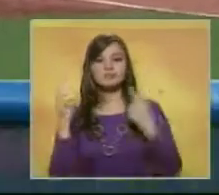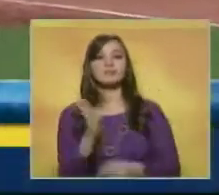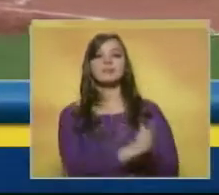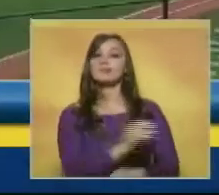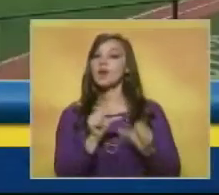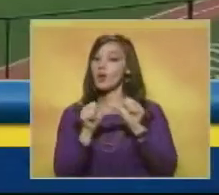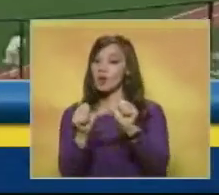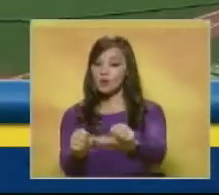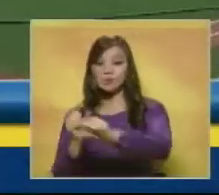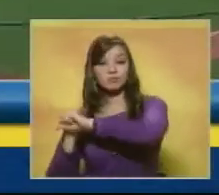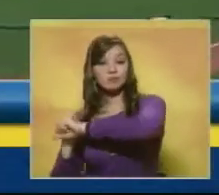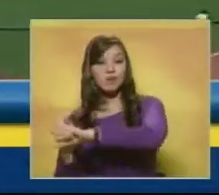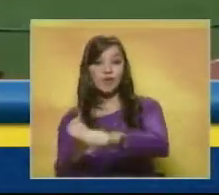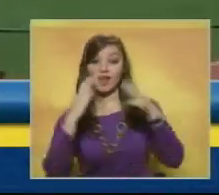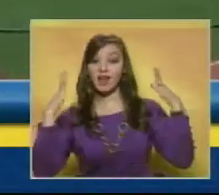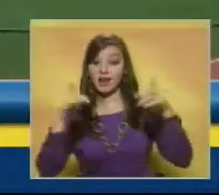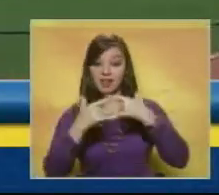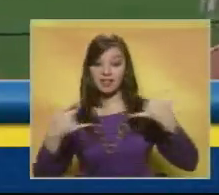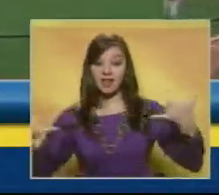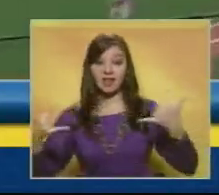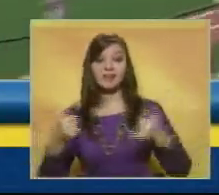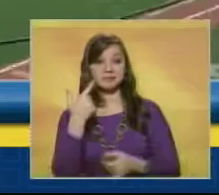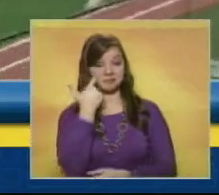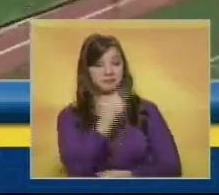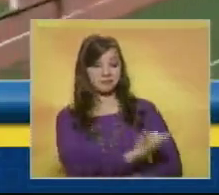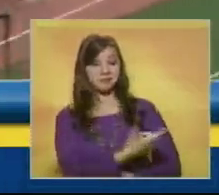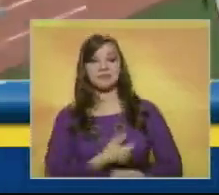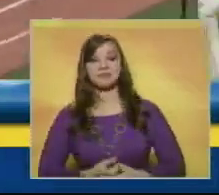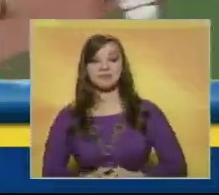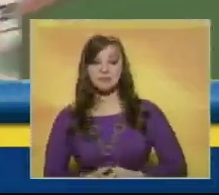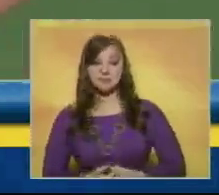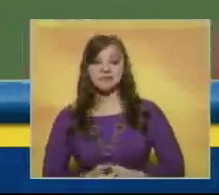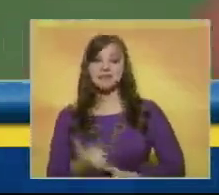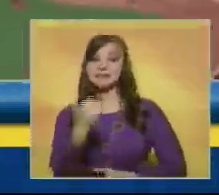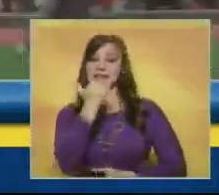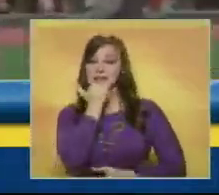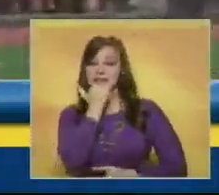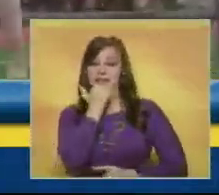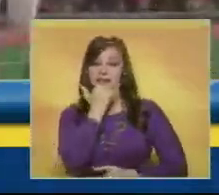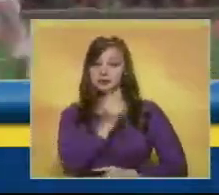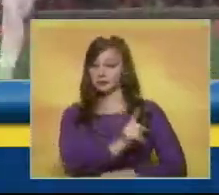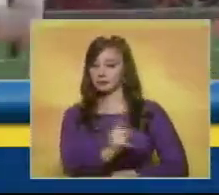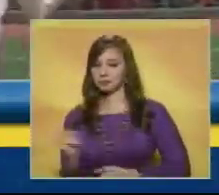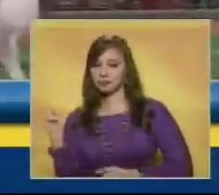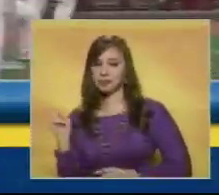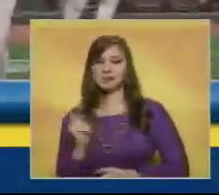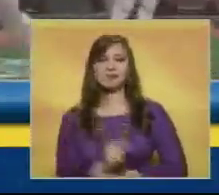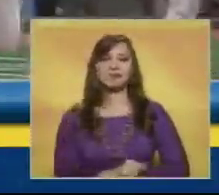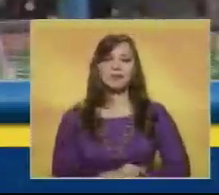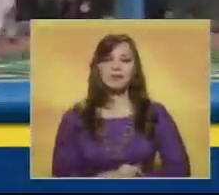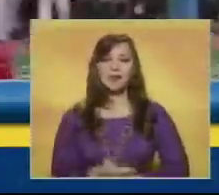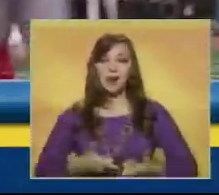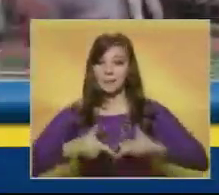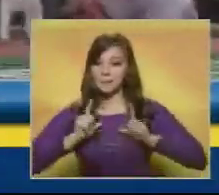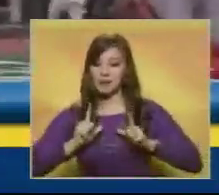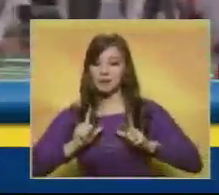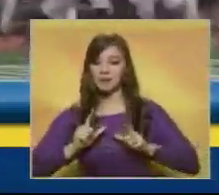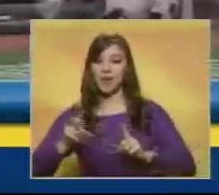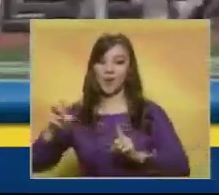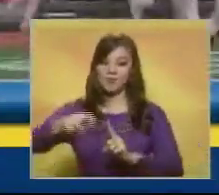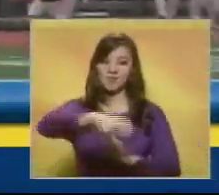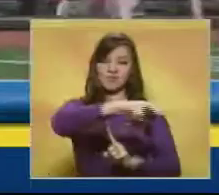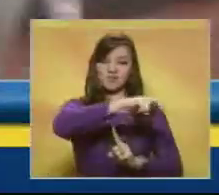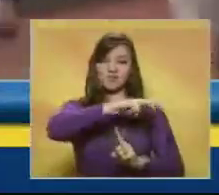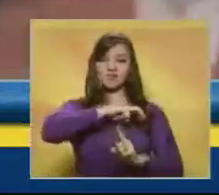Seguimos con el béisbol de las Grandes Ligas y aquí vemos a Gregor Blanco tocando la bola y provocando el error en tiro al inicial del lanzador Randy Schott para que Brandon Crawford anotara